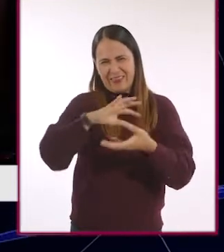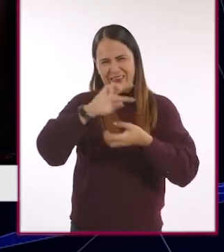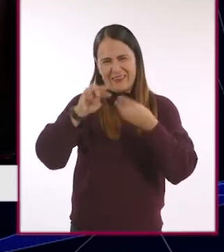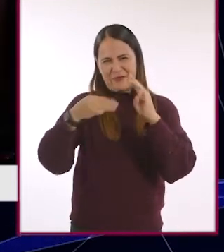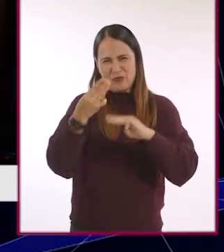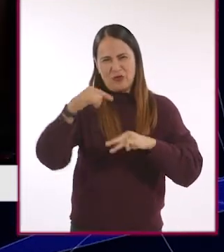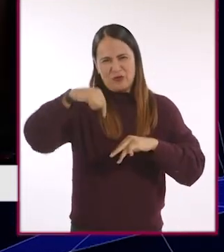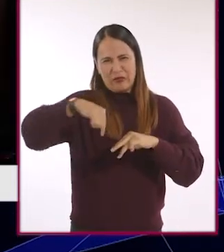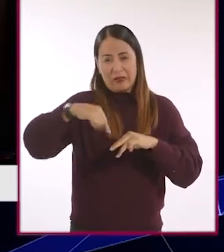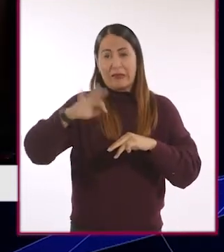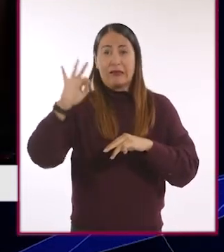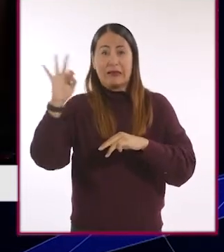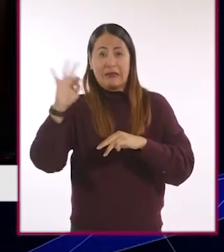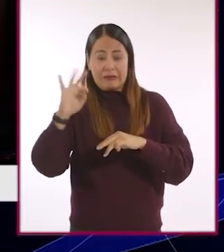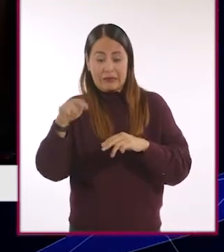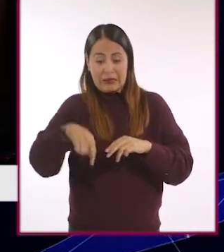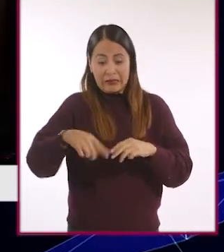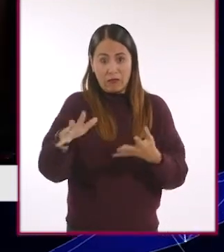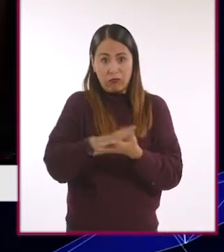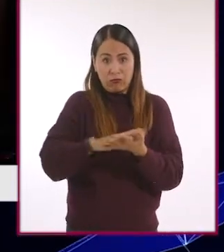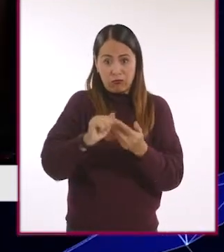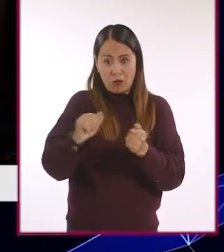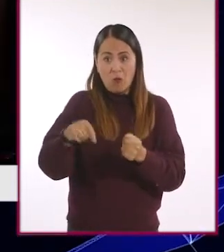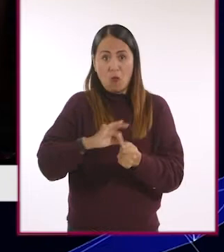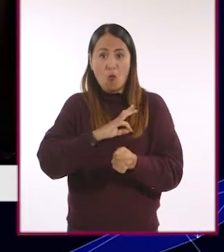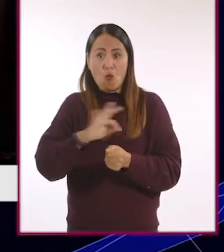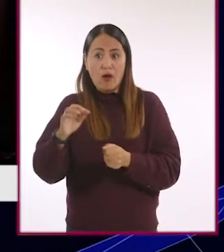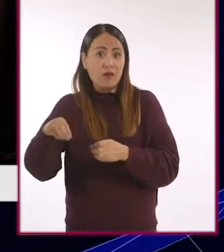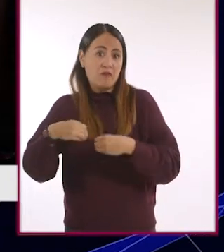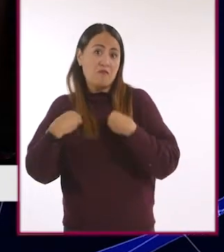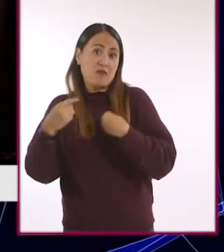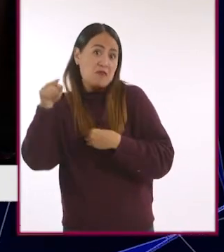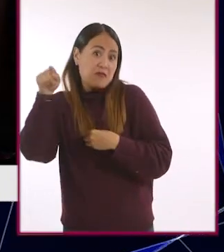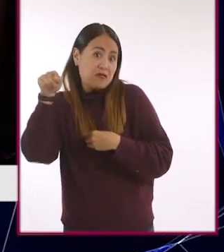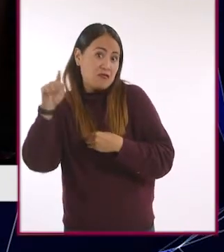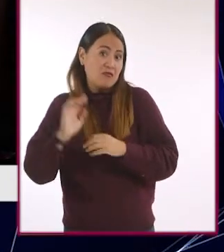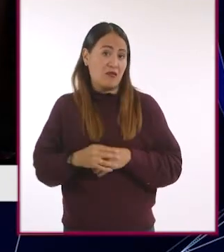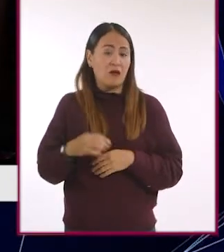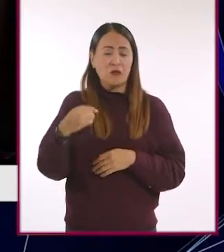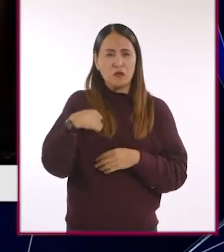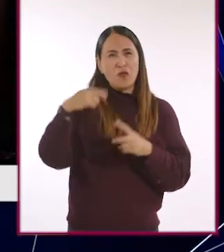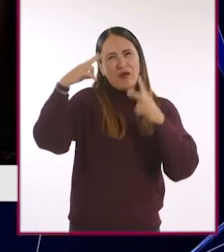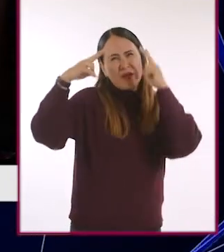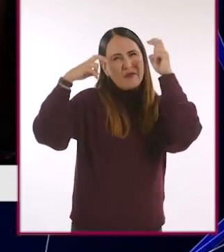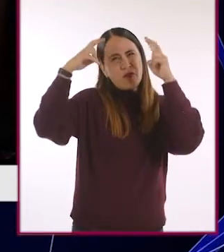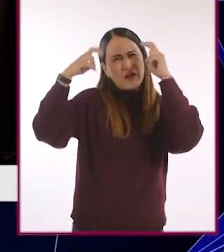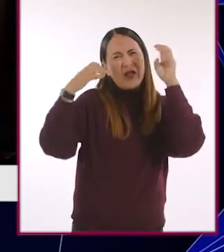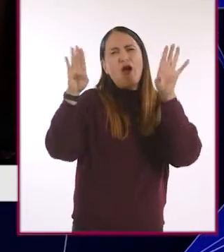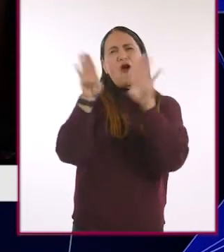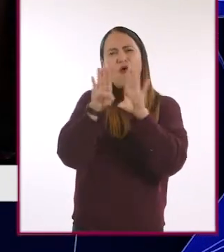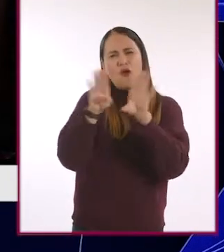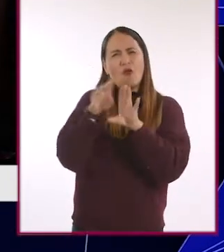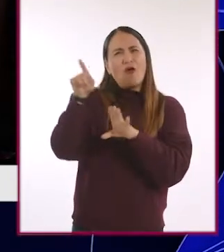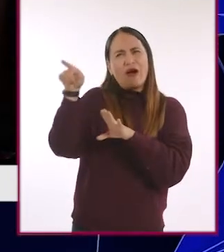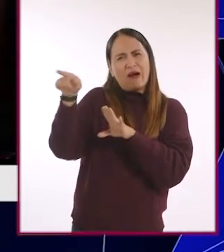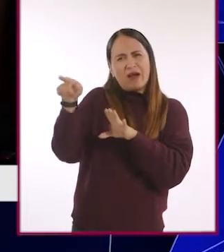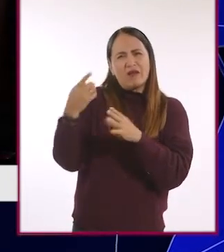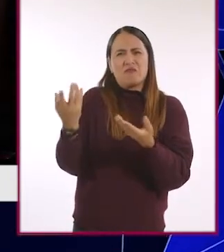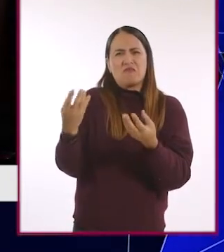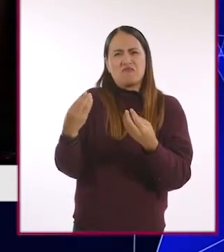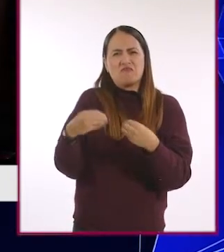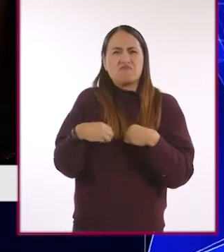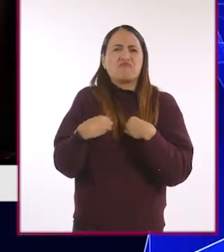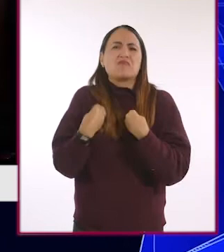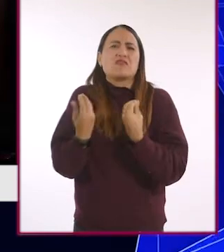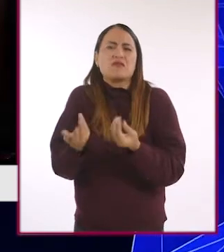bote salvavidas, ¿no? En algún momento. Entonces, siempre he imaginado el cómo sería colonizar otro planeta, cómo